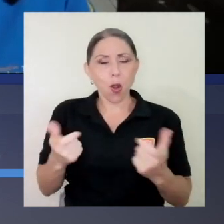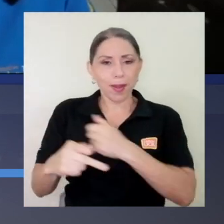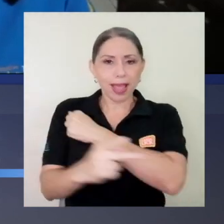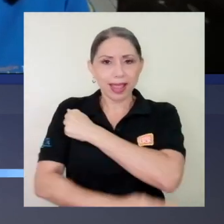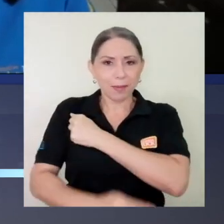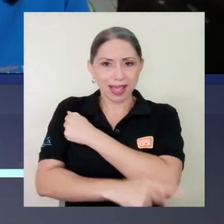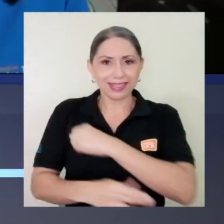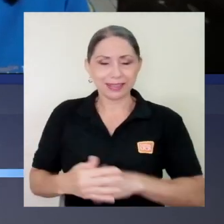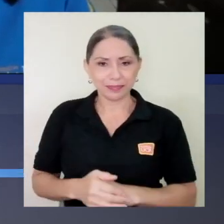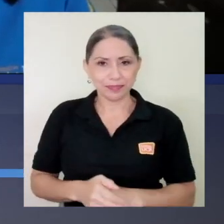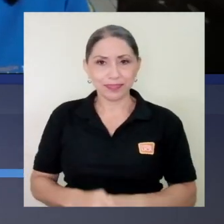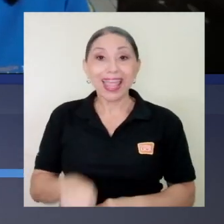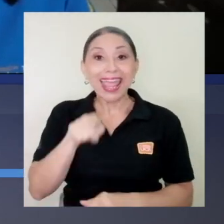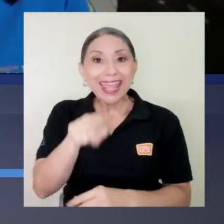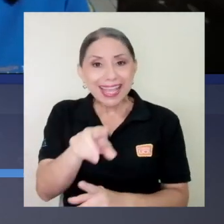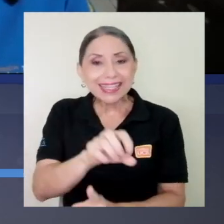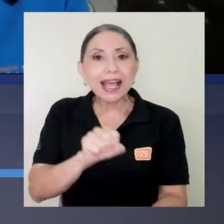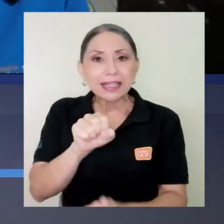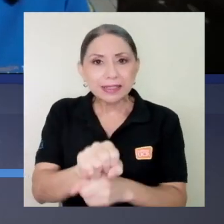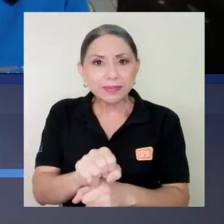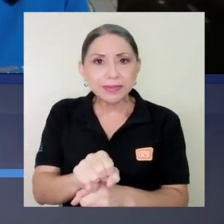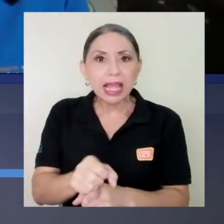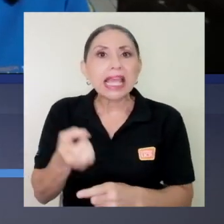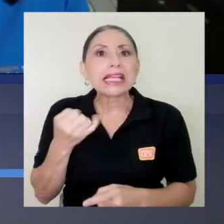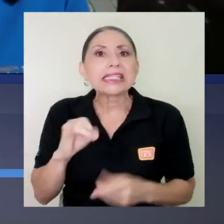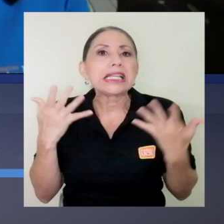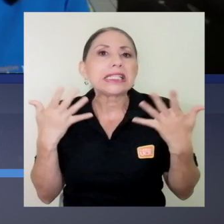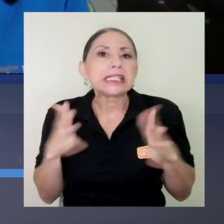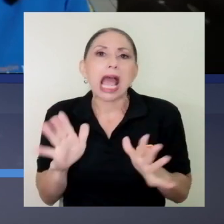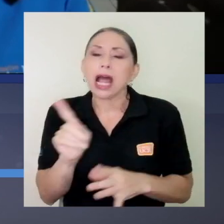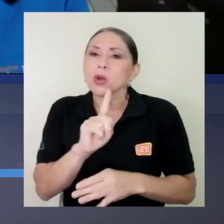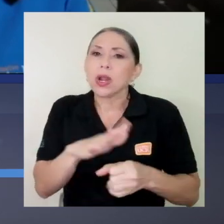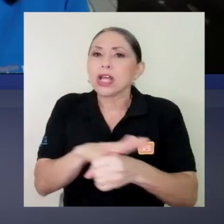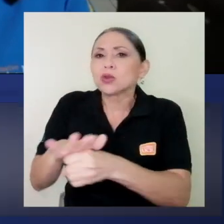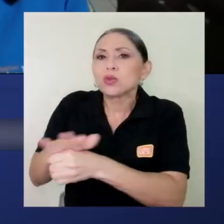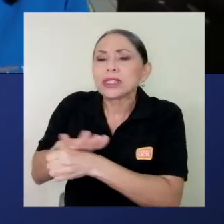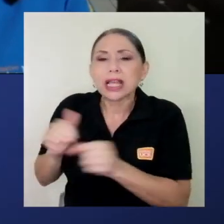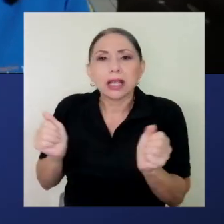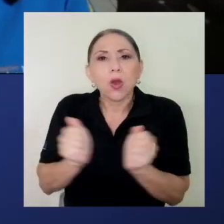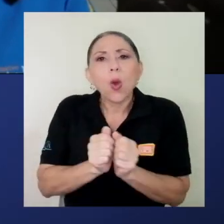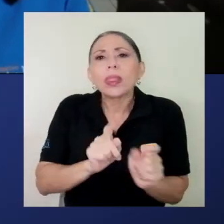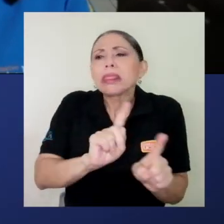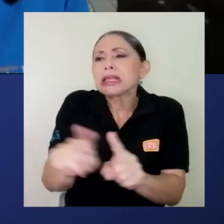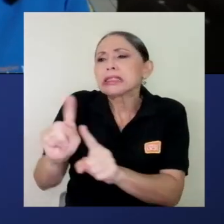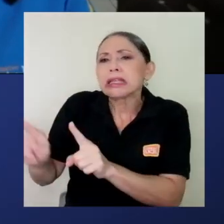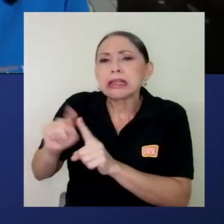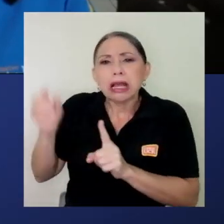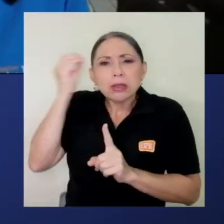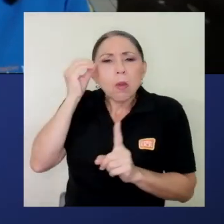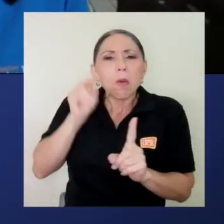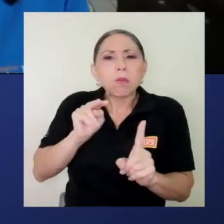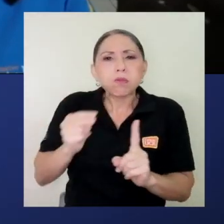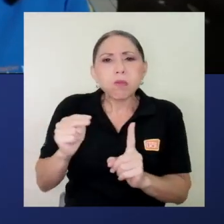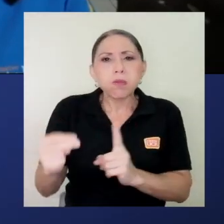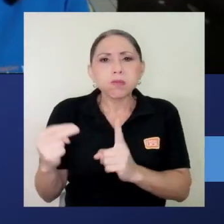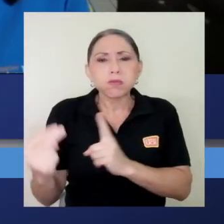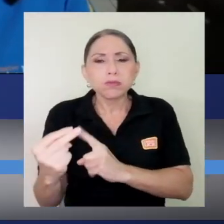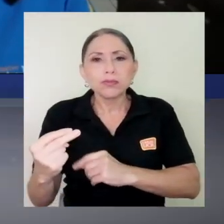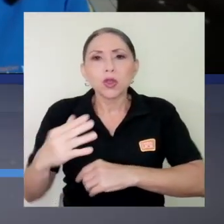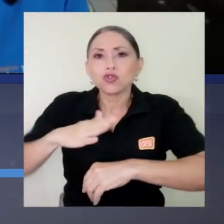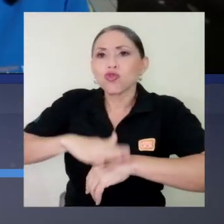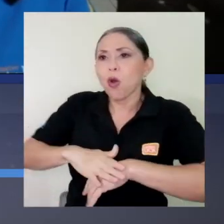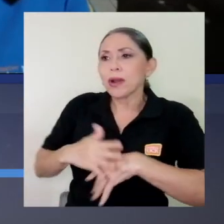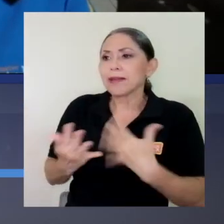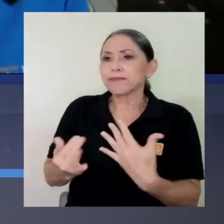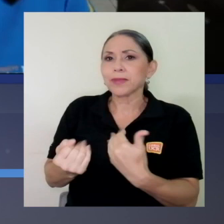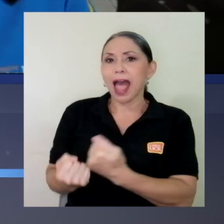país. En esa disyuntiva, y si ya no era suficiente con las distintas posiciones en torno a estar